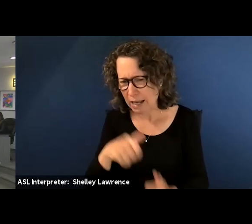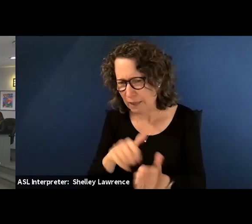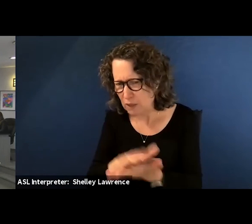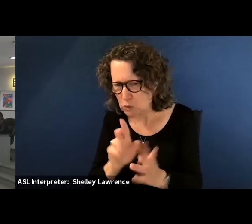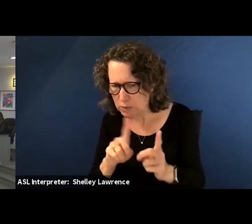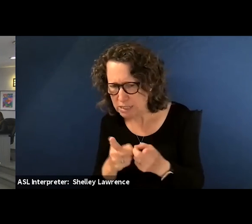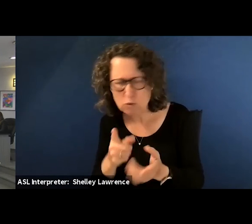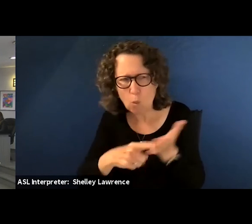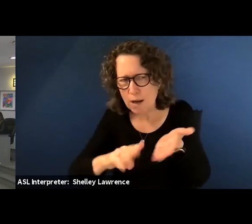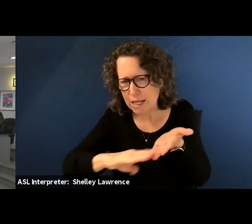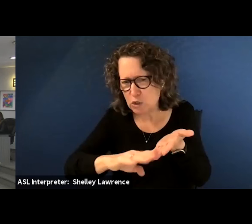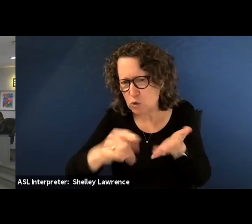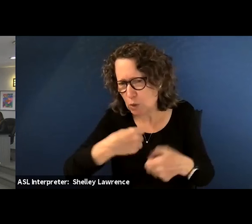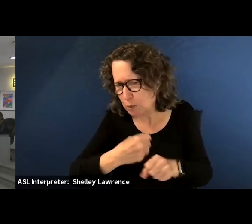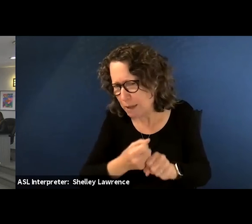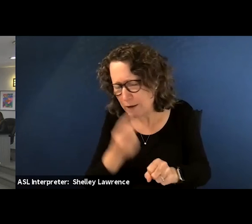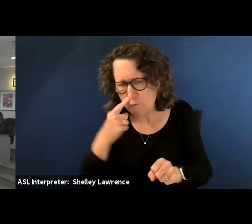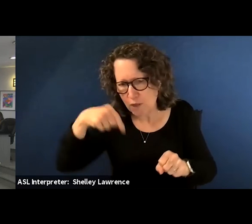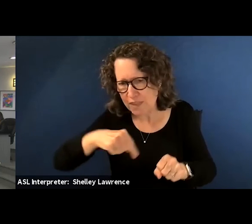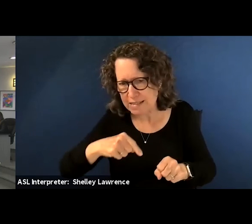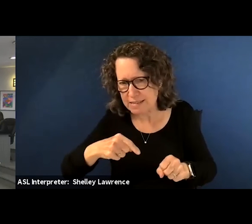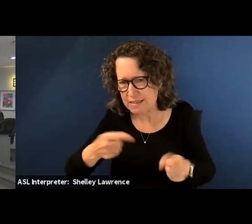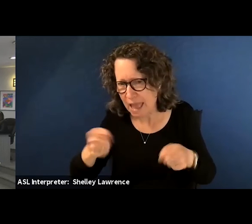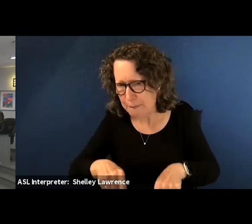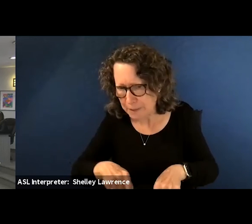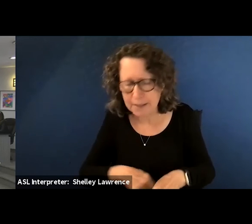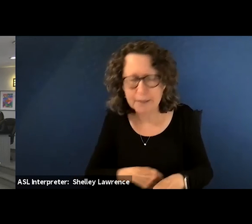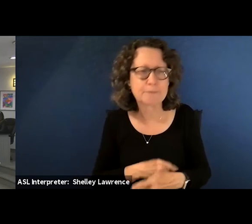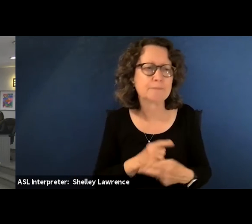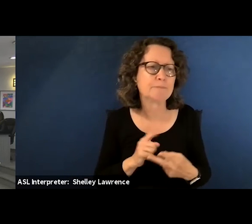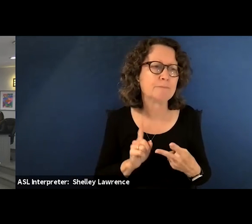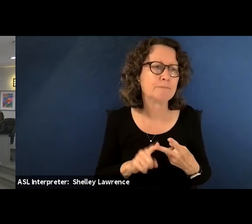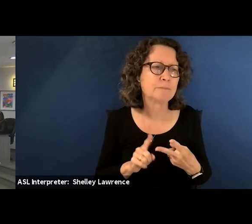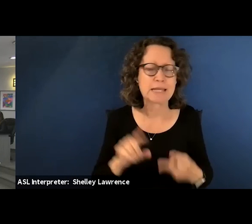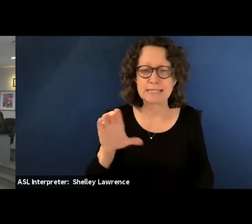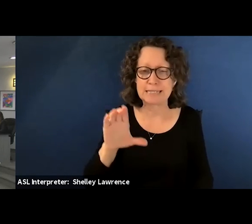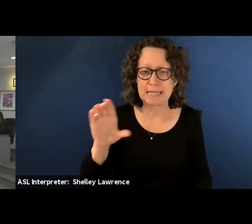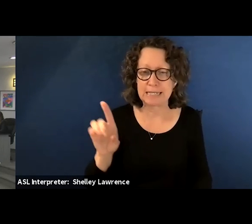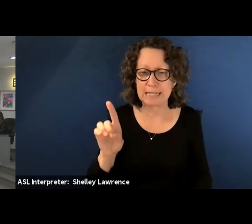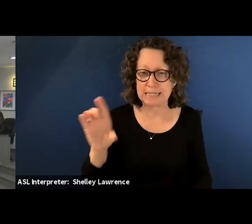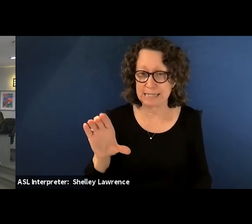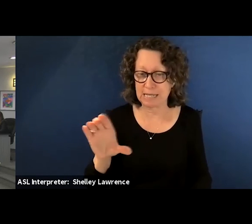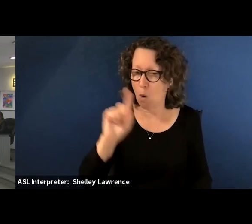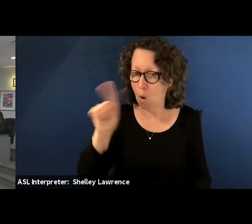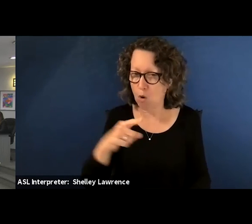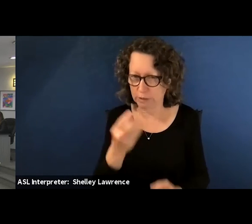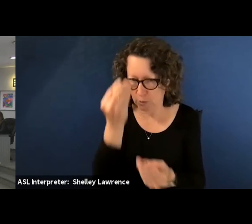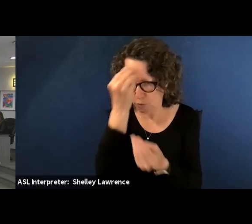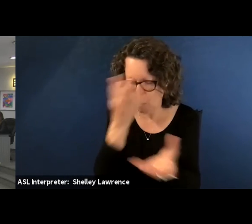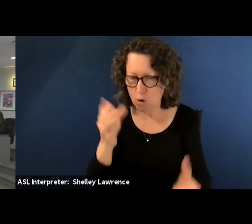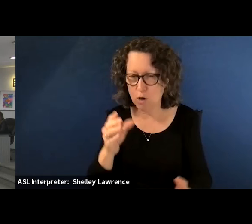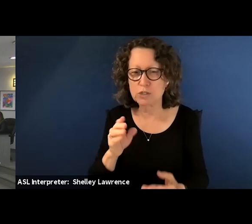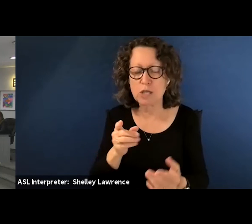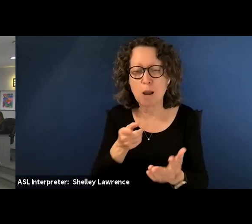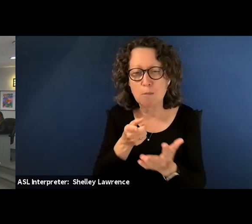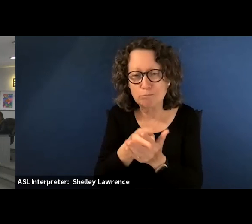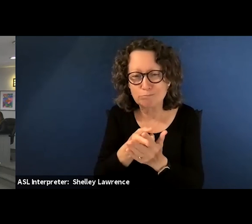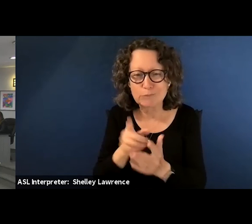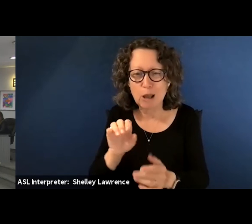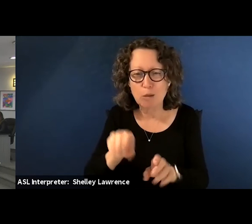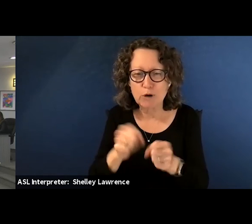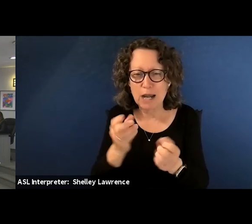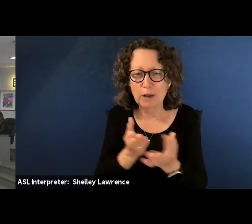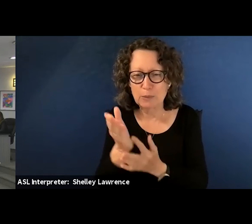con clases en línea, aunque ya el 90% de su personal está vacunado. El